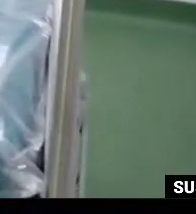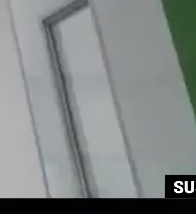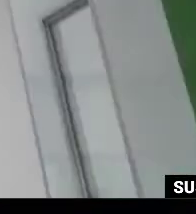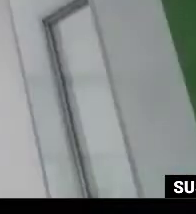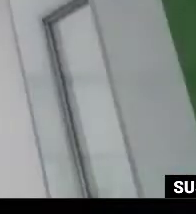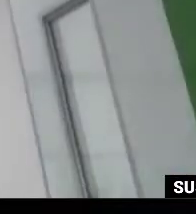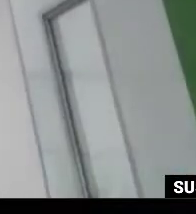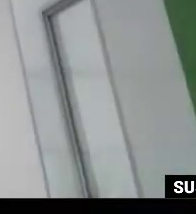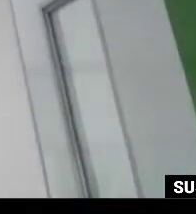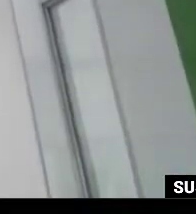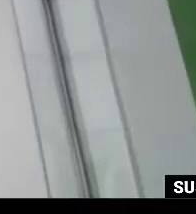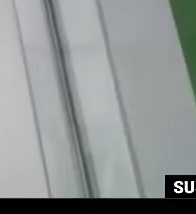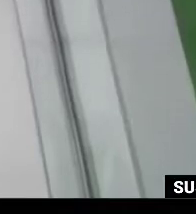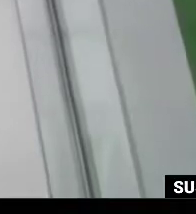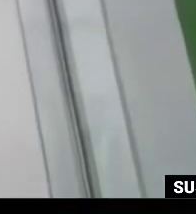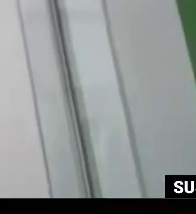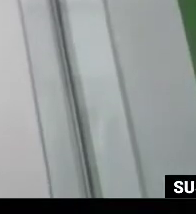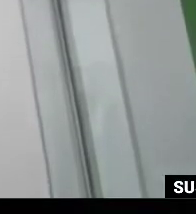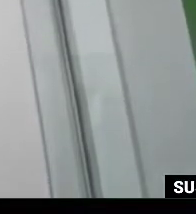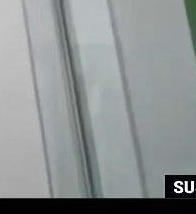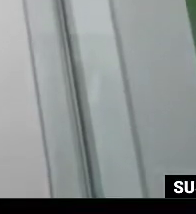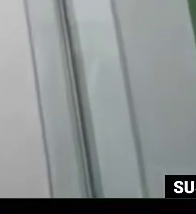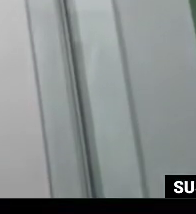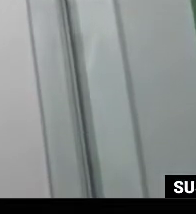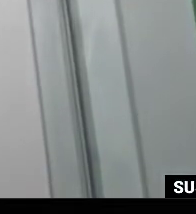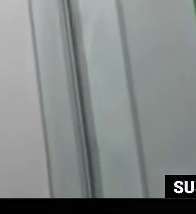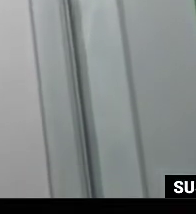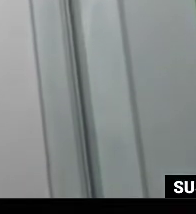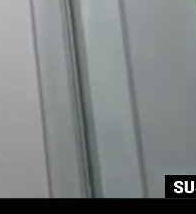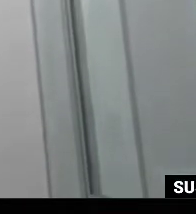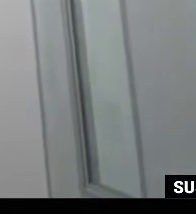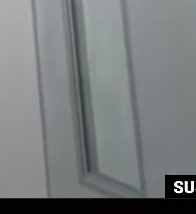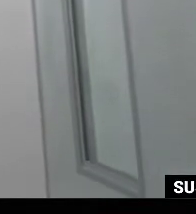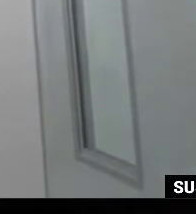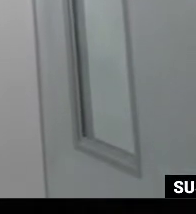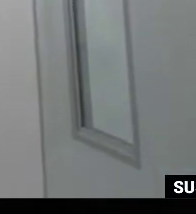No, no, pues acá arriba.